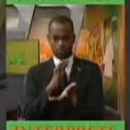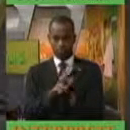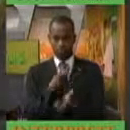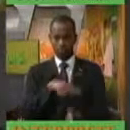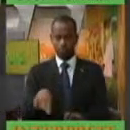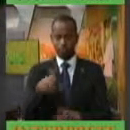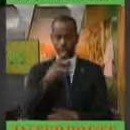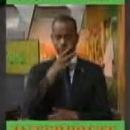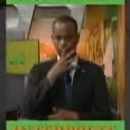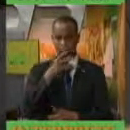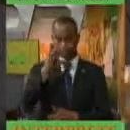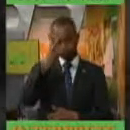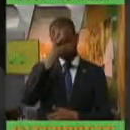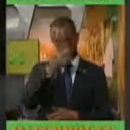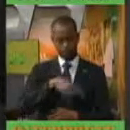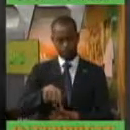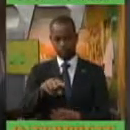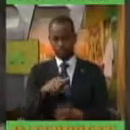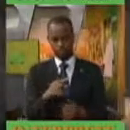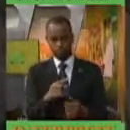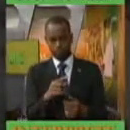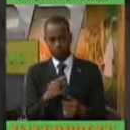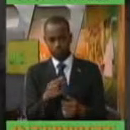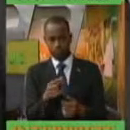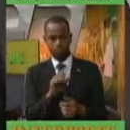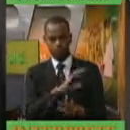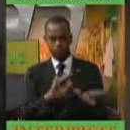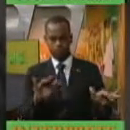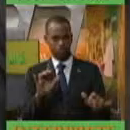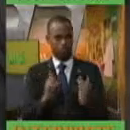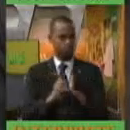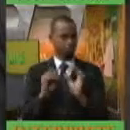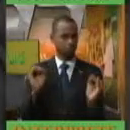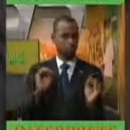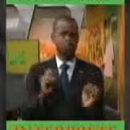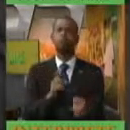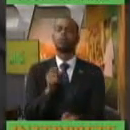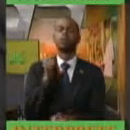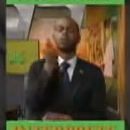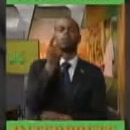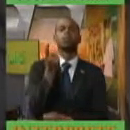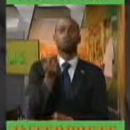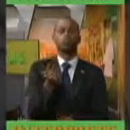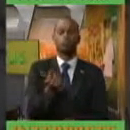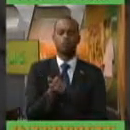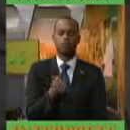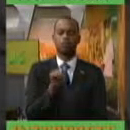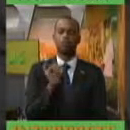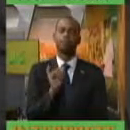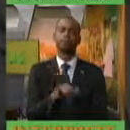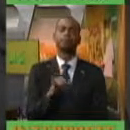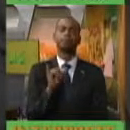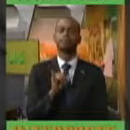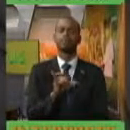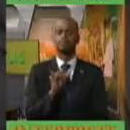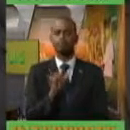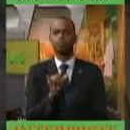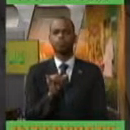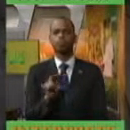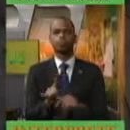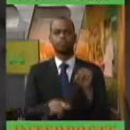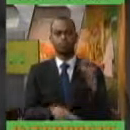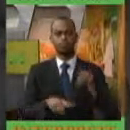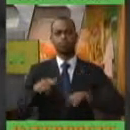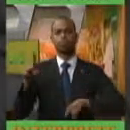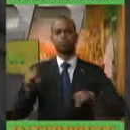que no tienen hijos con discapacidad hayan entendido lo que es vivir en